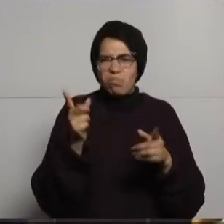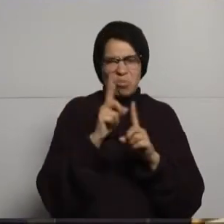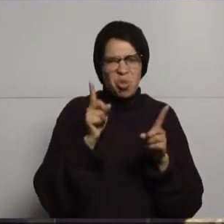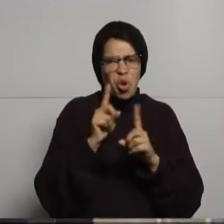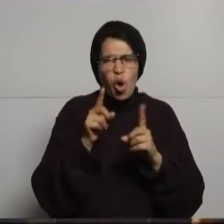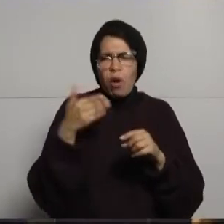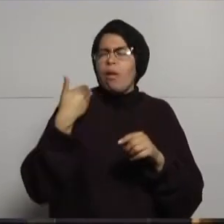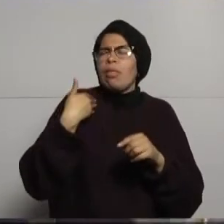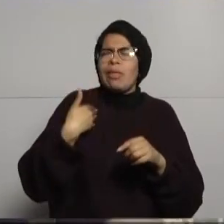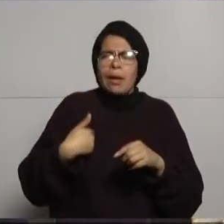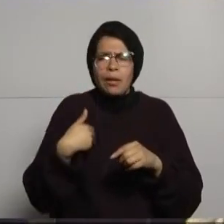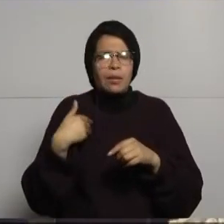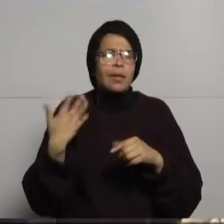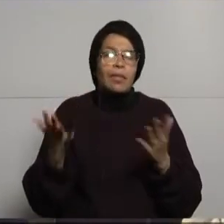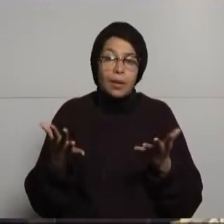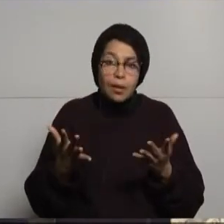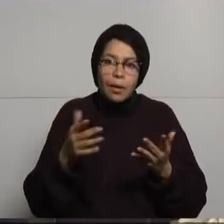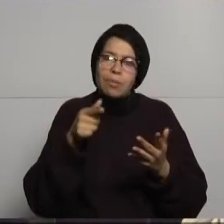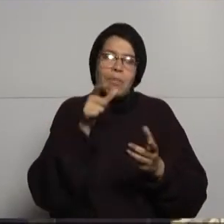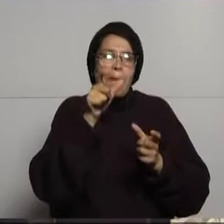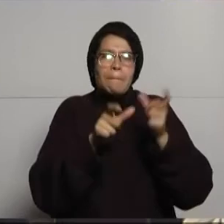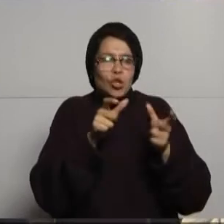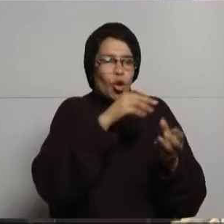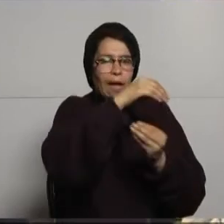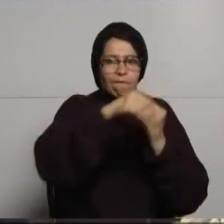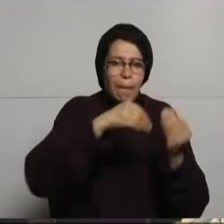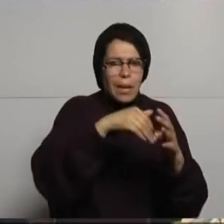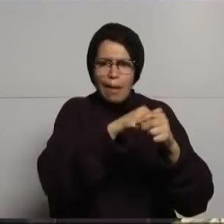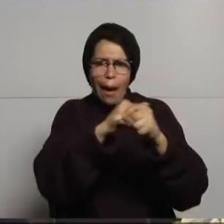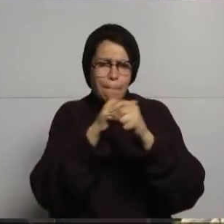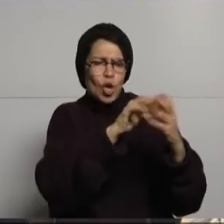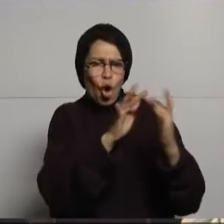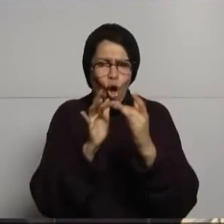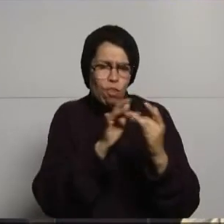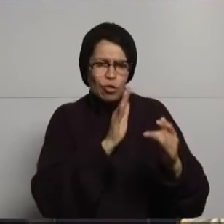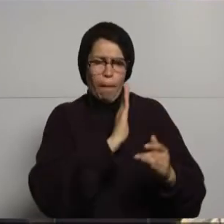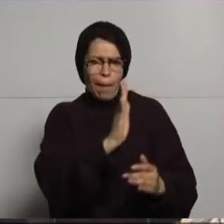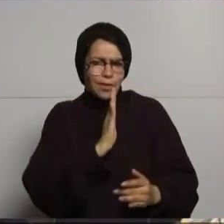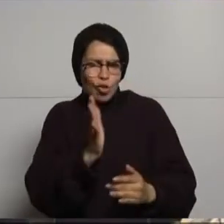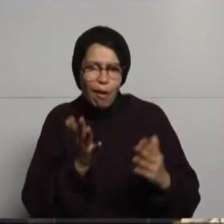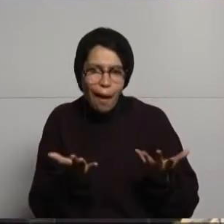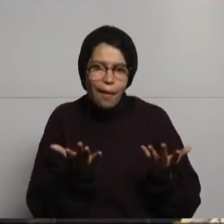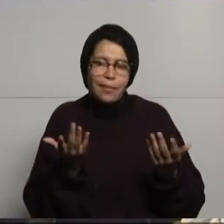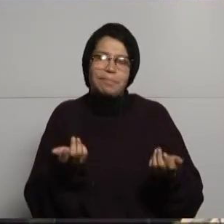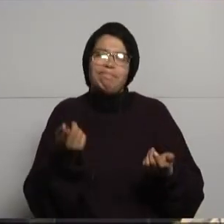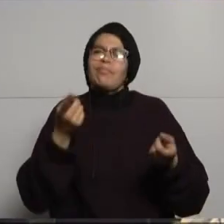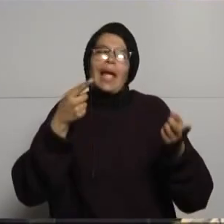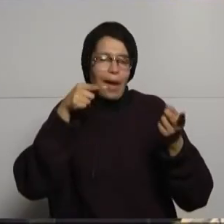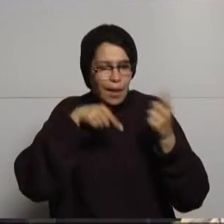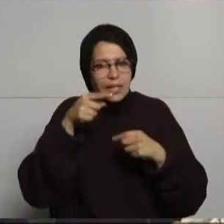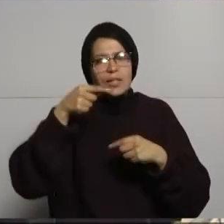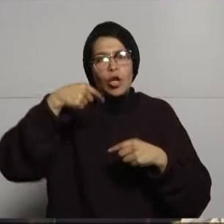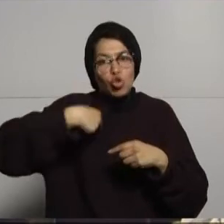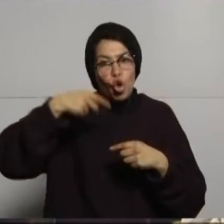procesos solidarios que nos hacen ser nosotros mismos. Entonces creo que esa es la gran reflexión